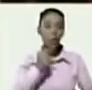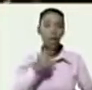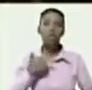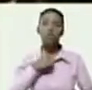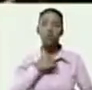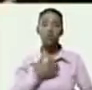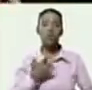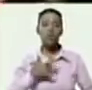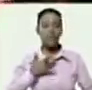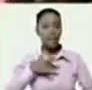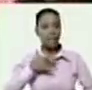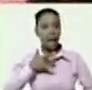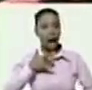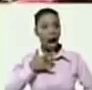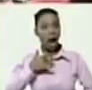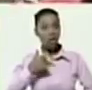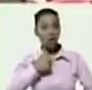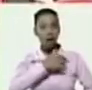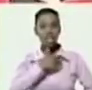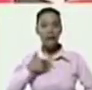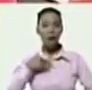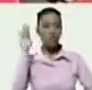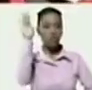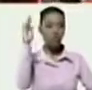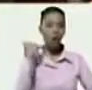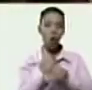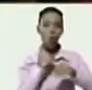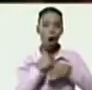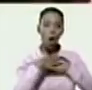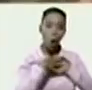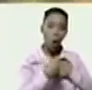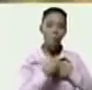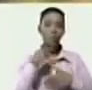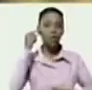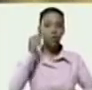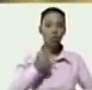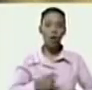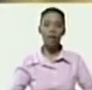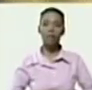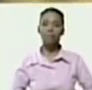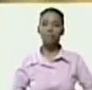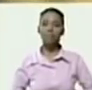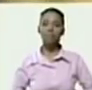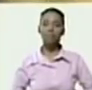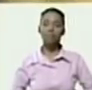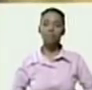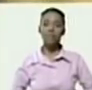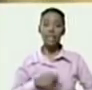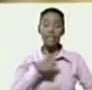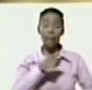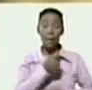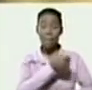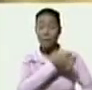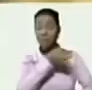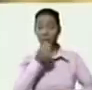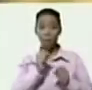cerca. Y hoy me han dado esa extraordinaria sorpresa